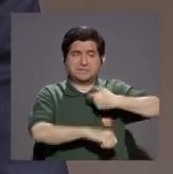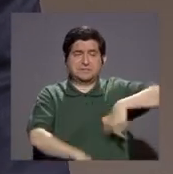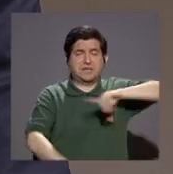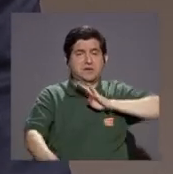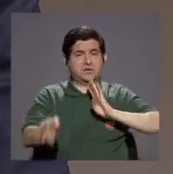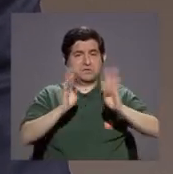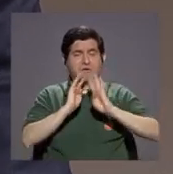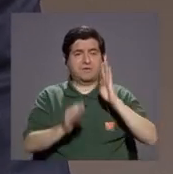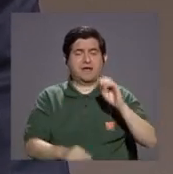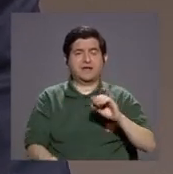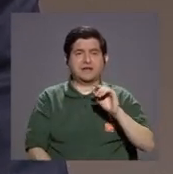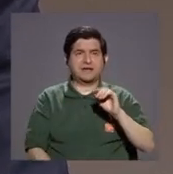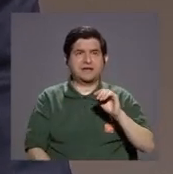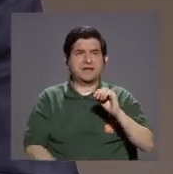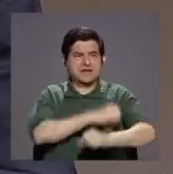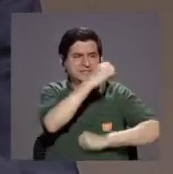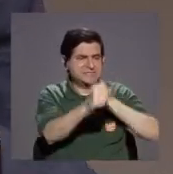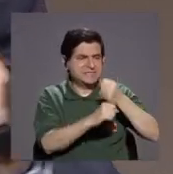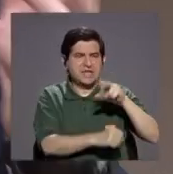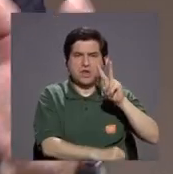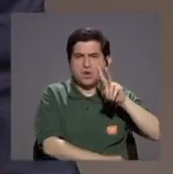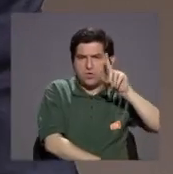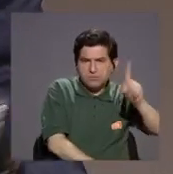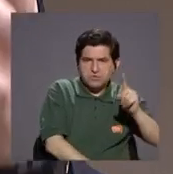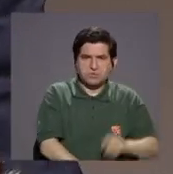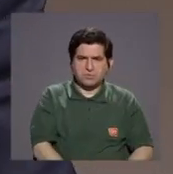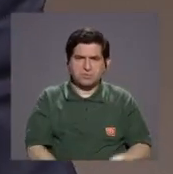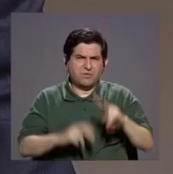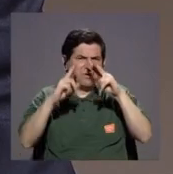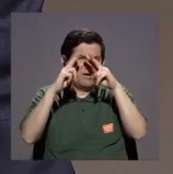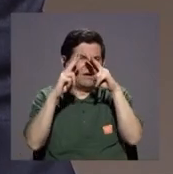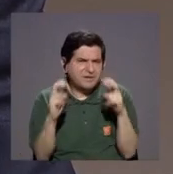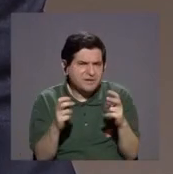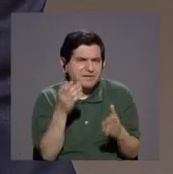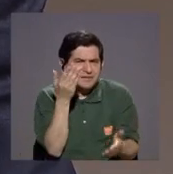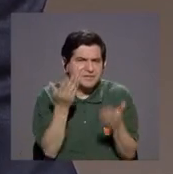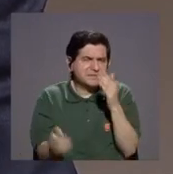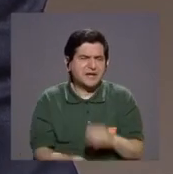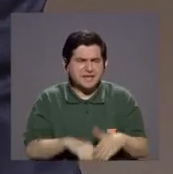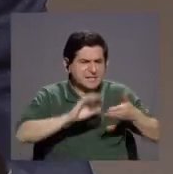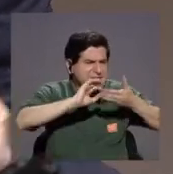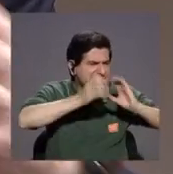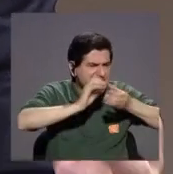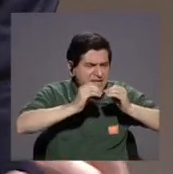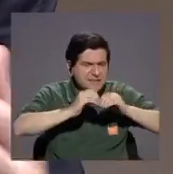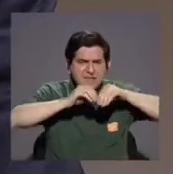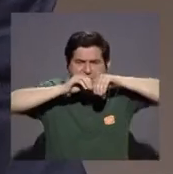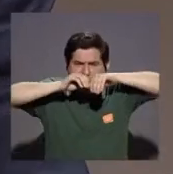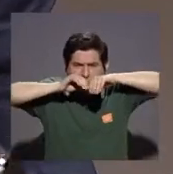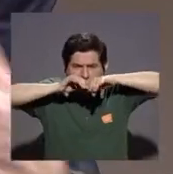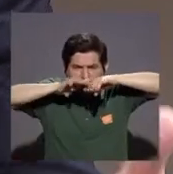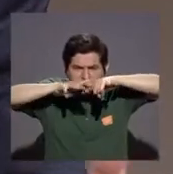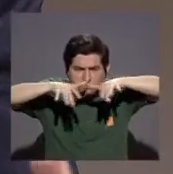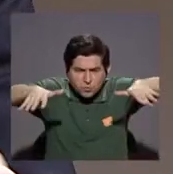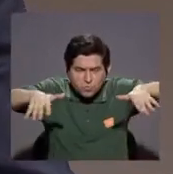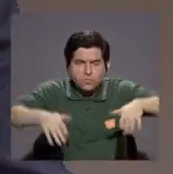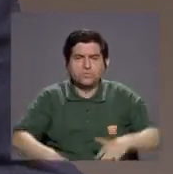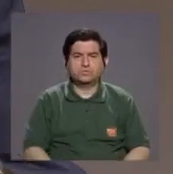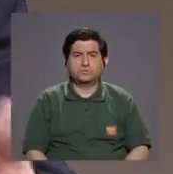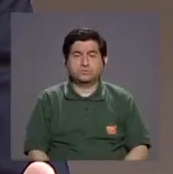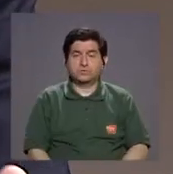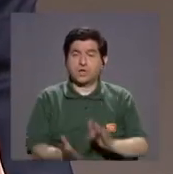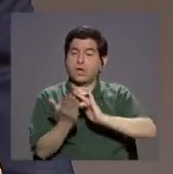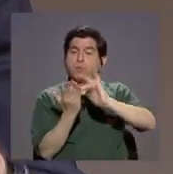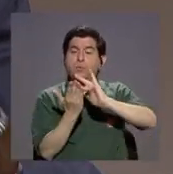hablando del siglo 21 era entonces cuando analizamos e índices de penetración por ejemplo de celulares